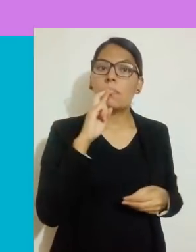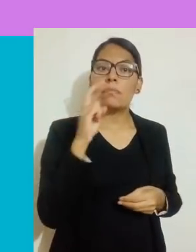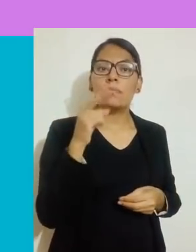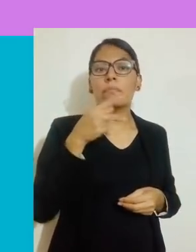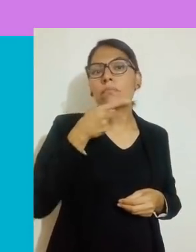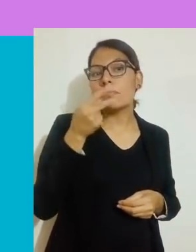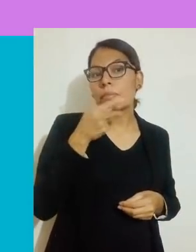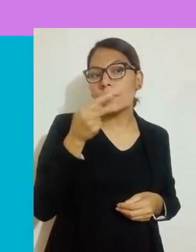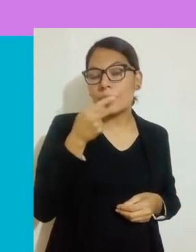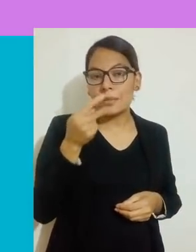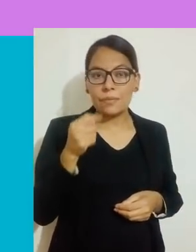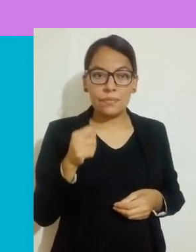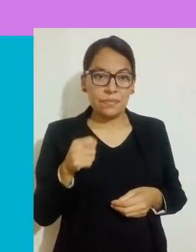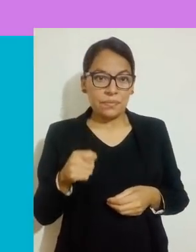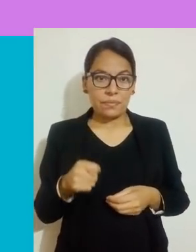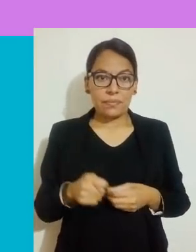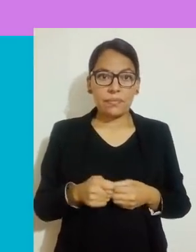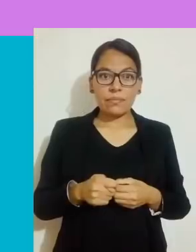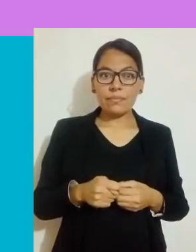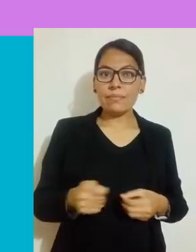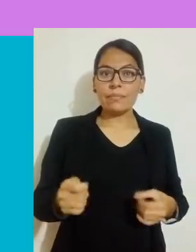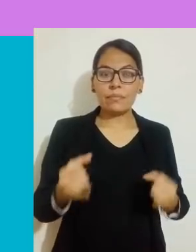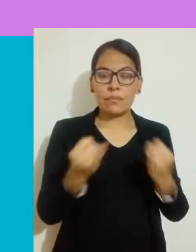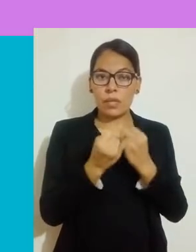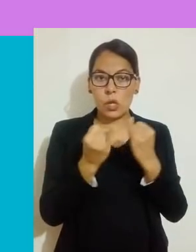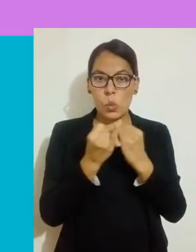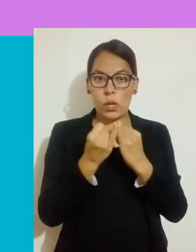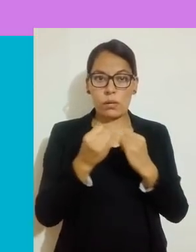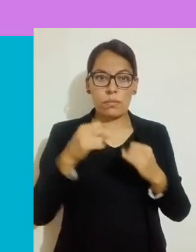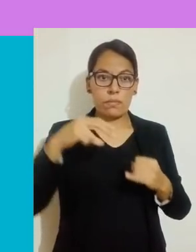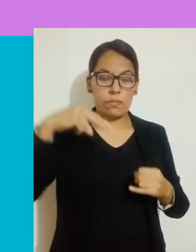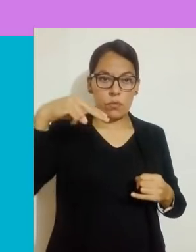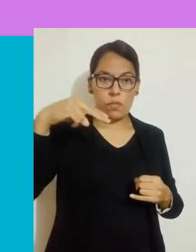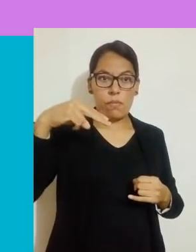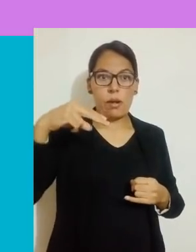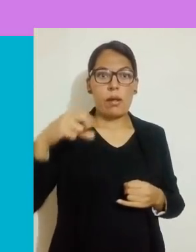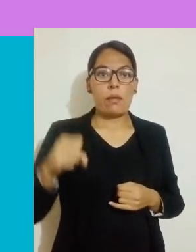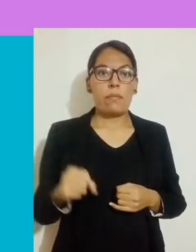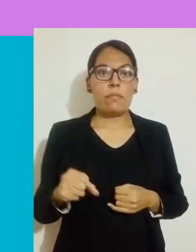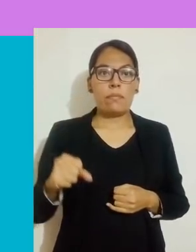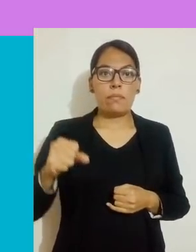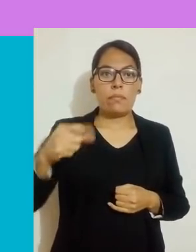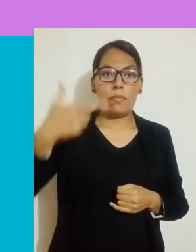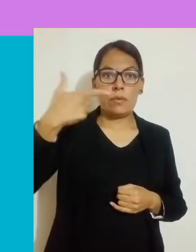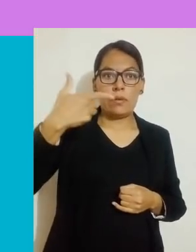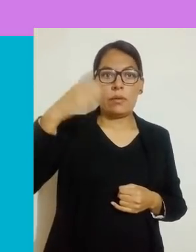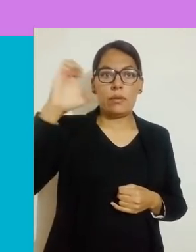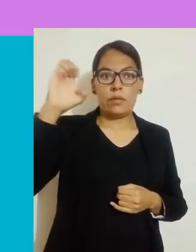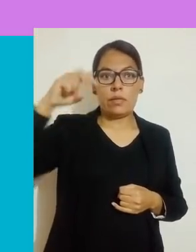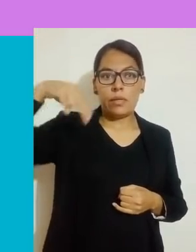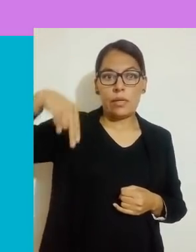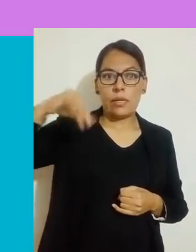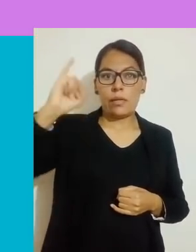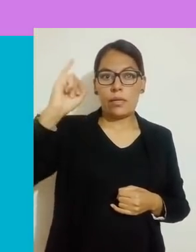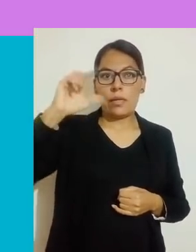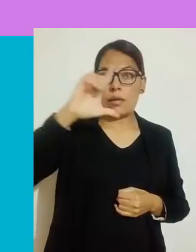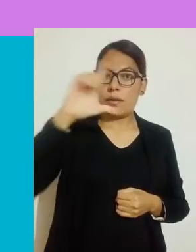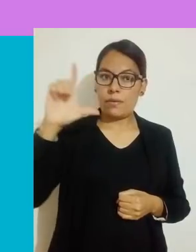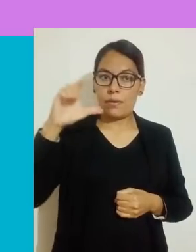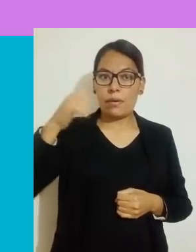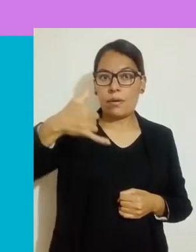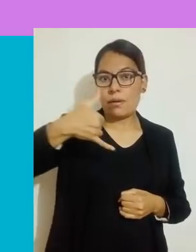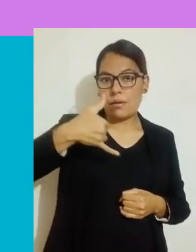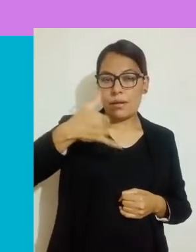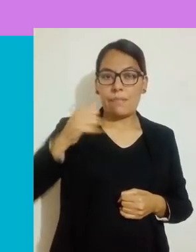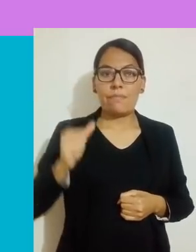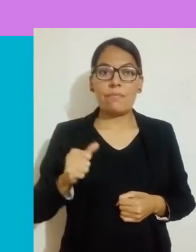videojuego más que en una clase, lo que será muy motivador para los pequeños que les gusta hacer